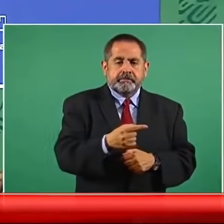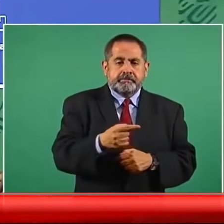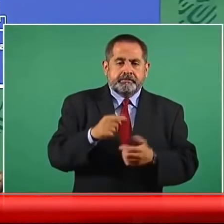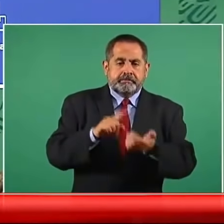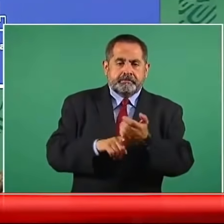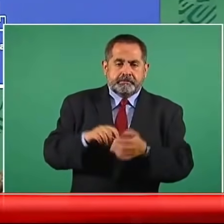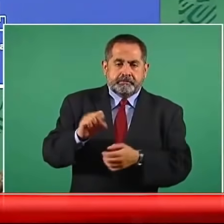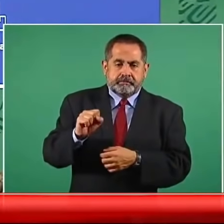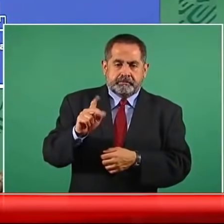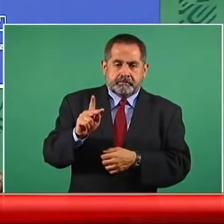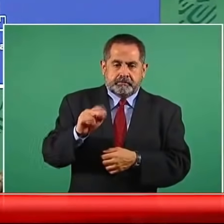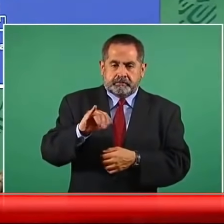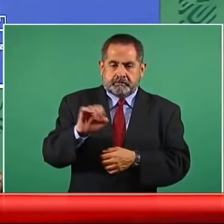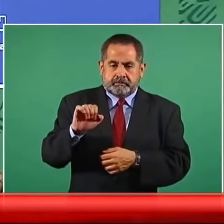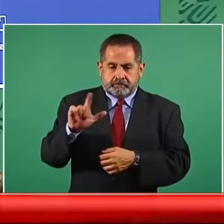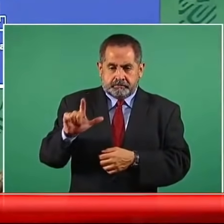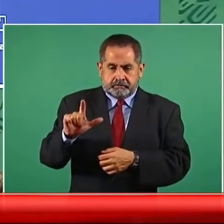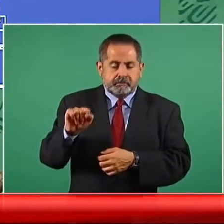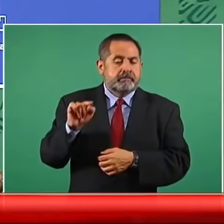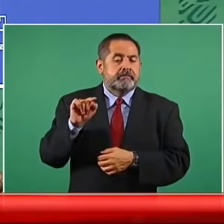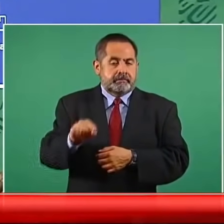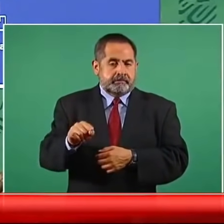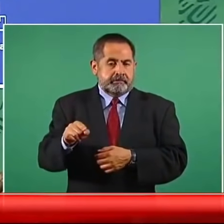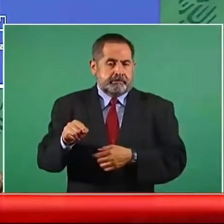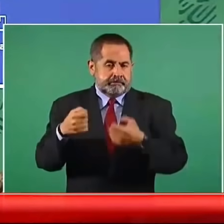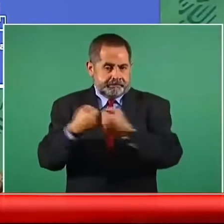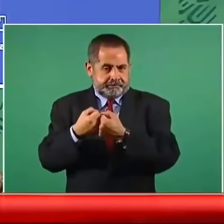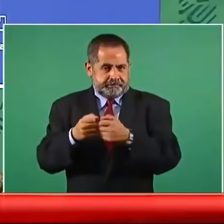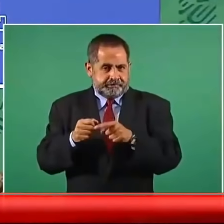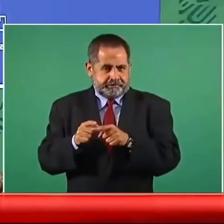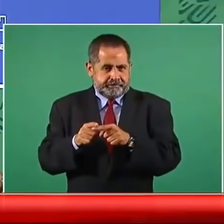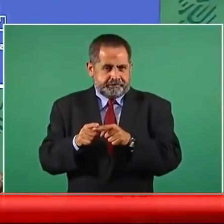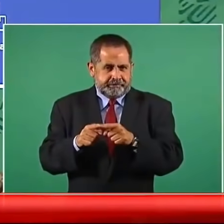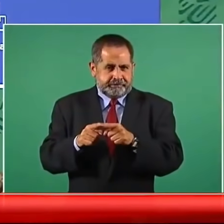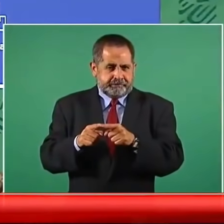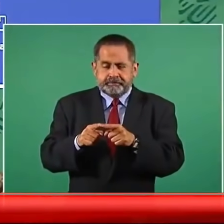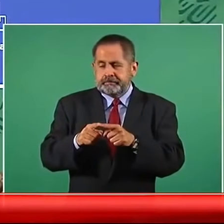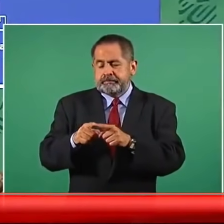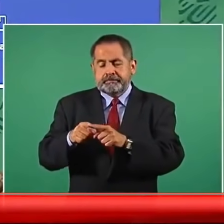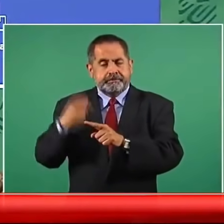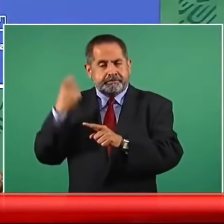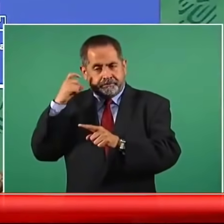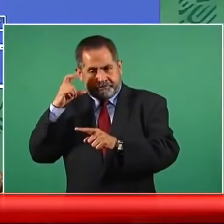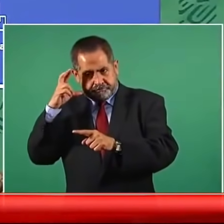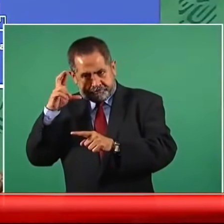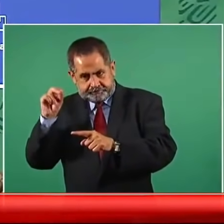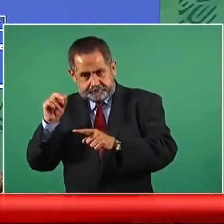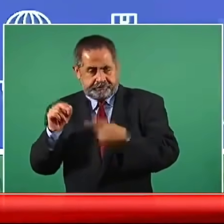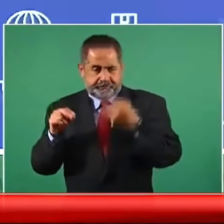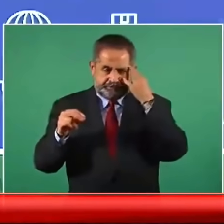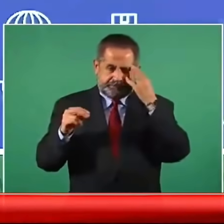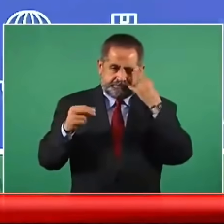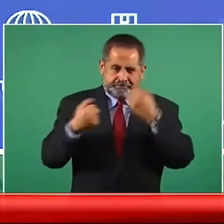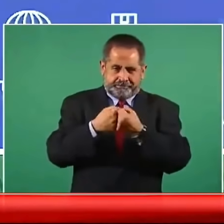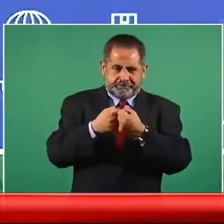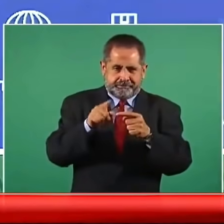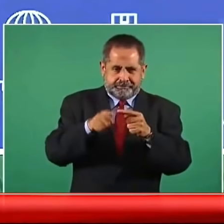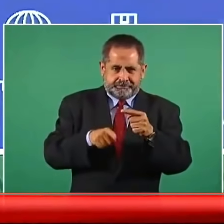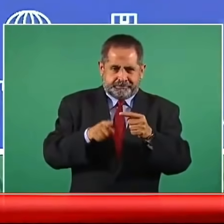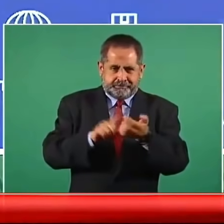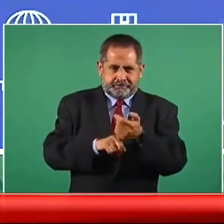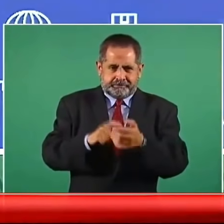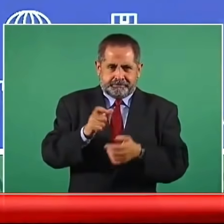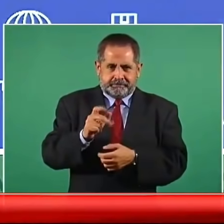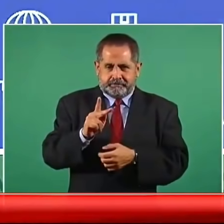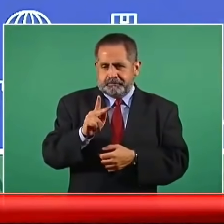Espujil, que es el límite de Quintana Roo con Campeche. Hay